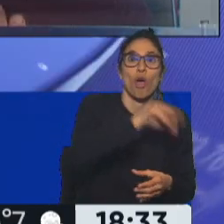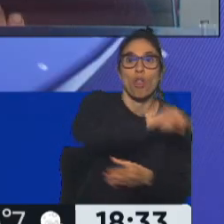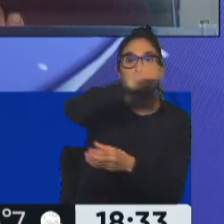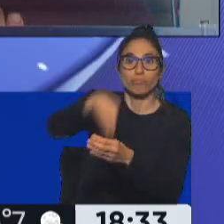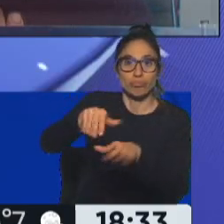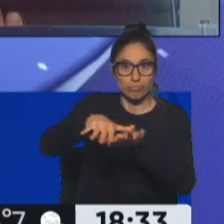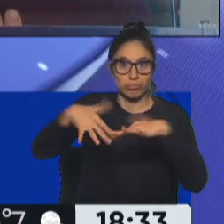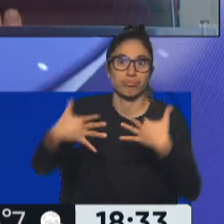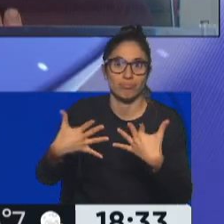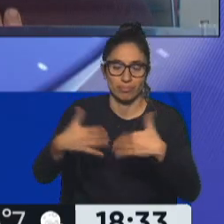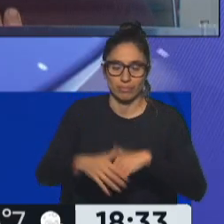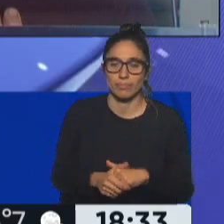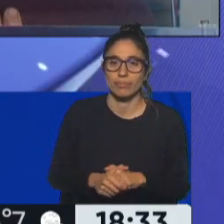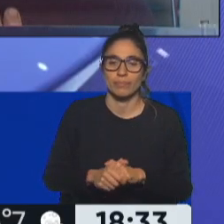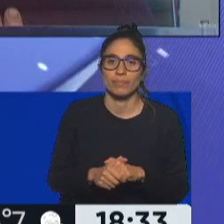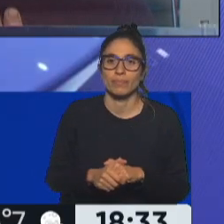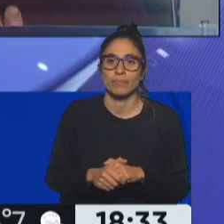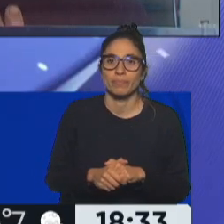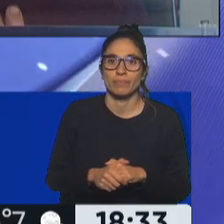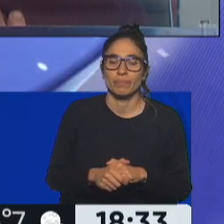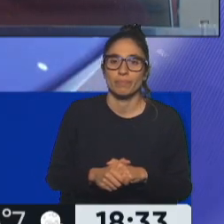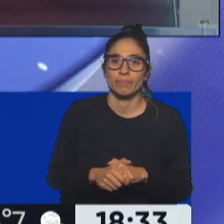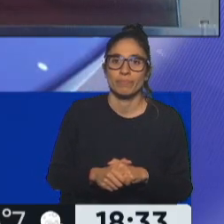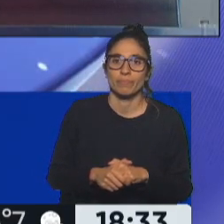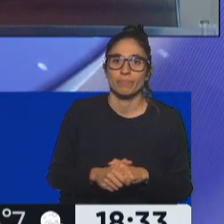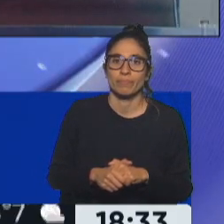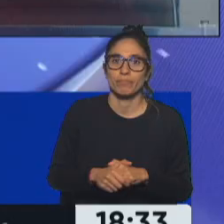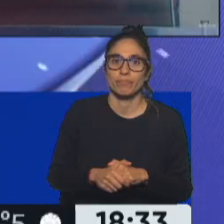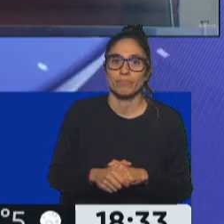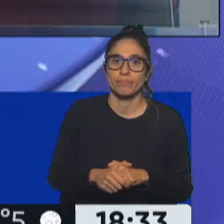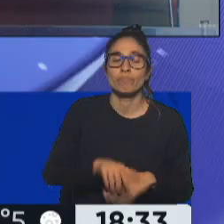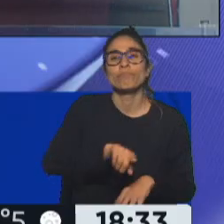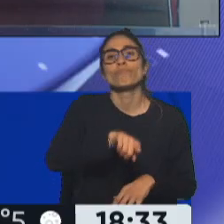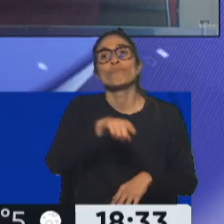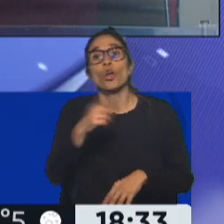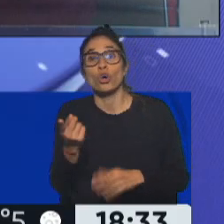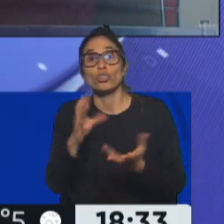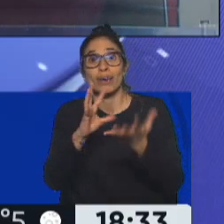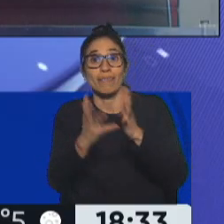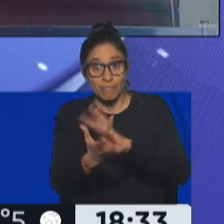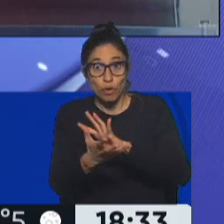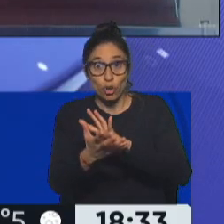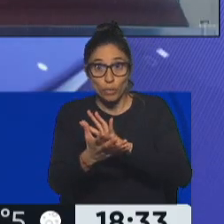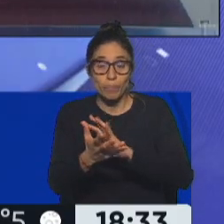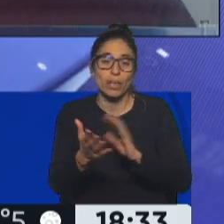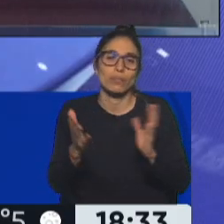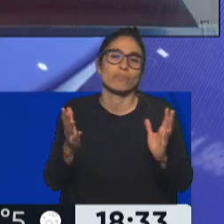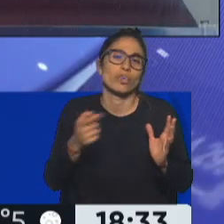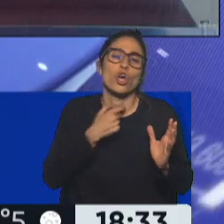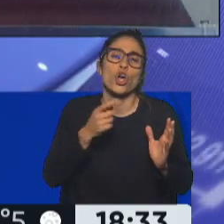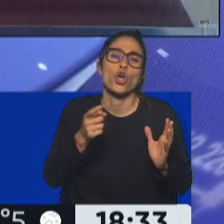cohabitación. El otro escenario, que por ahora, pero vuelvo a repetir, no quiero hacer pronósticos